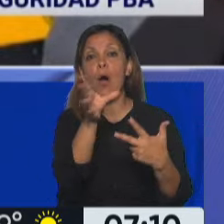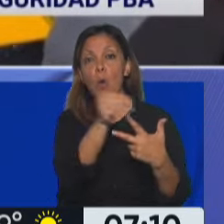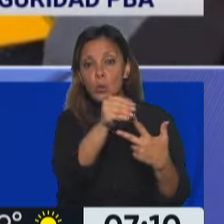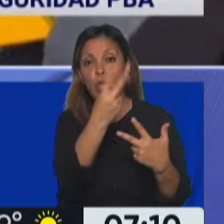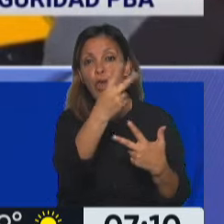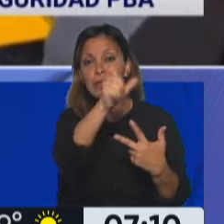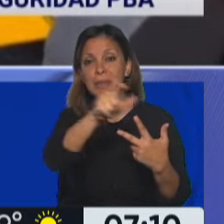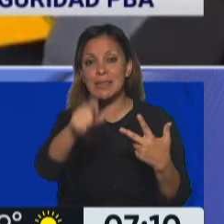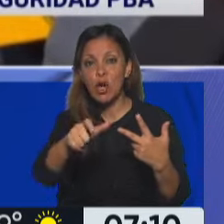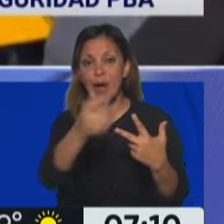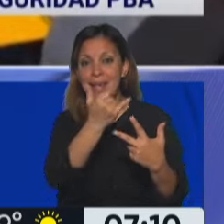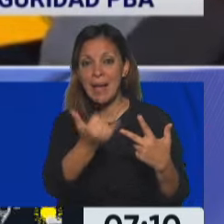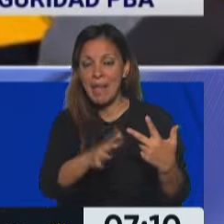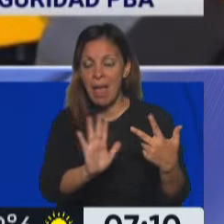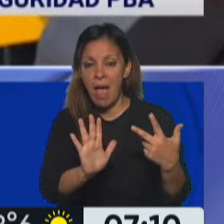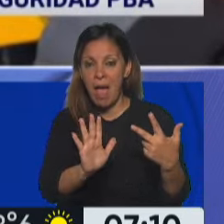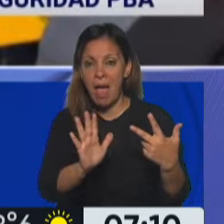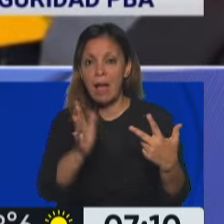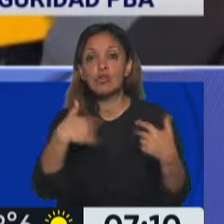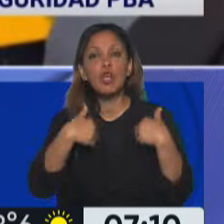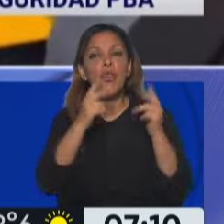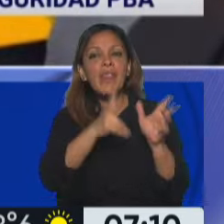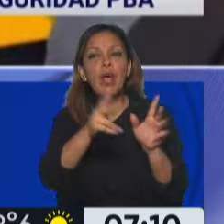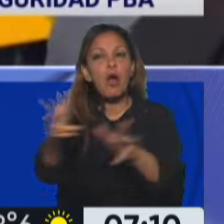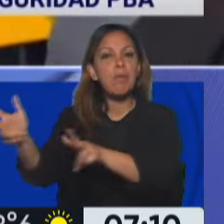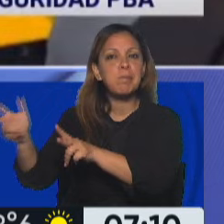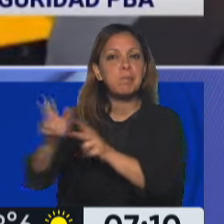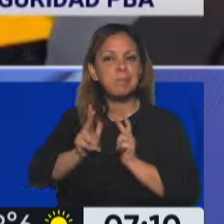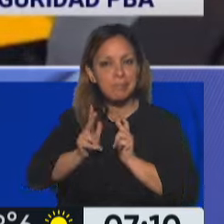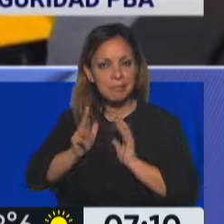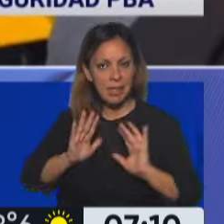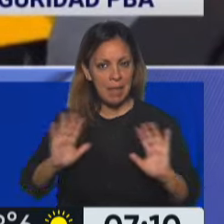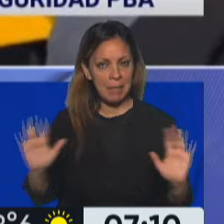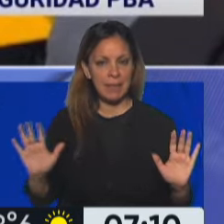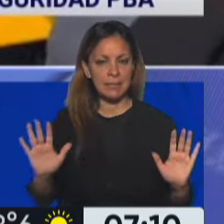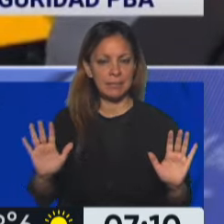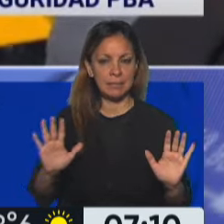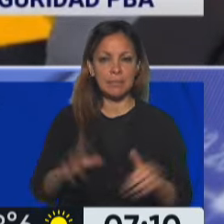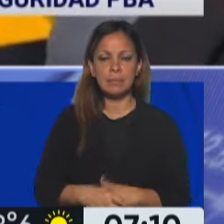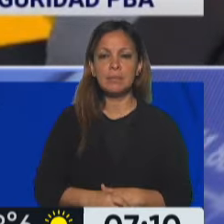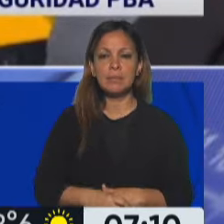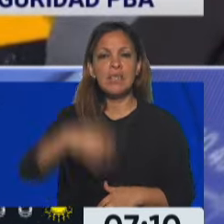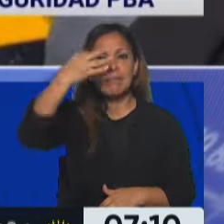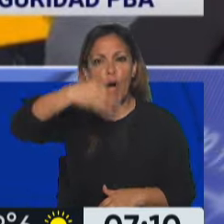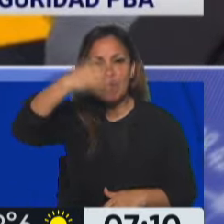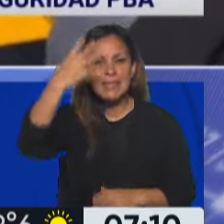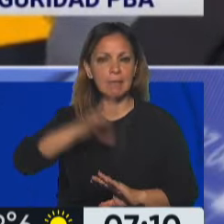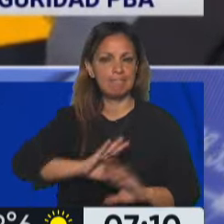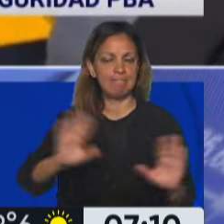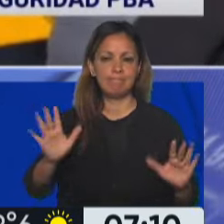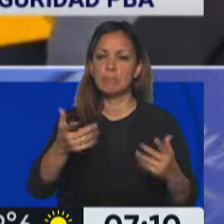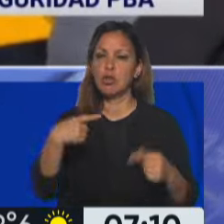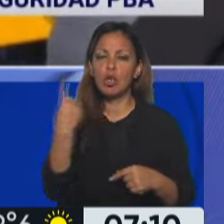persona estaba próxima a otra, con lo cual le estoy dando esa información también, que es una especulación, digamos, pero nosotros estamos